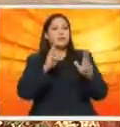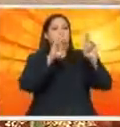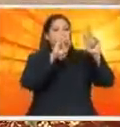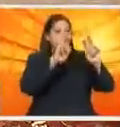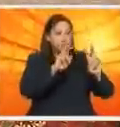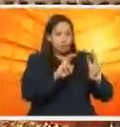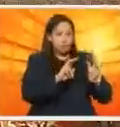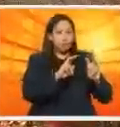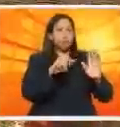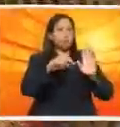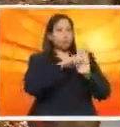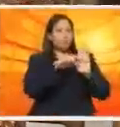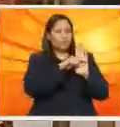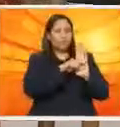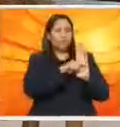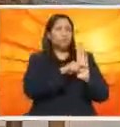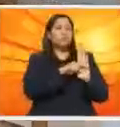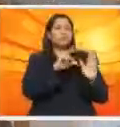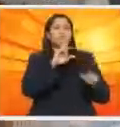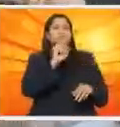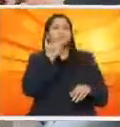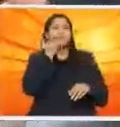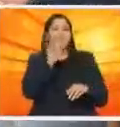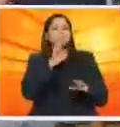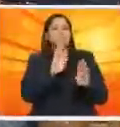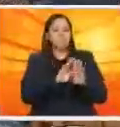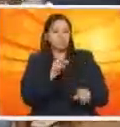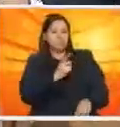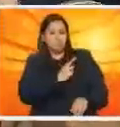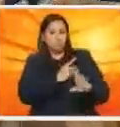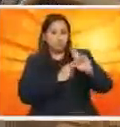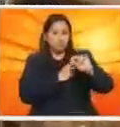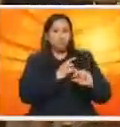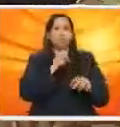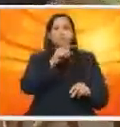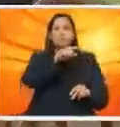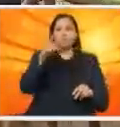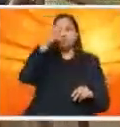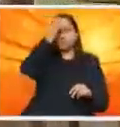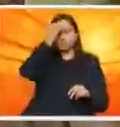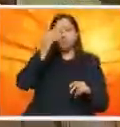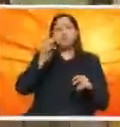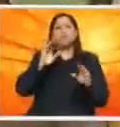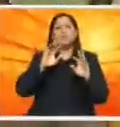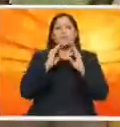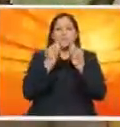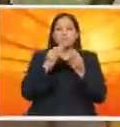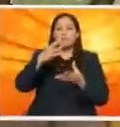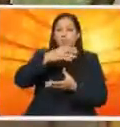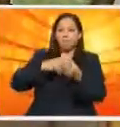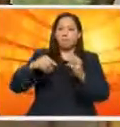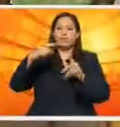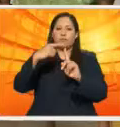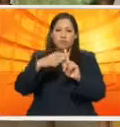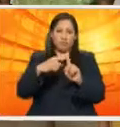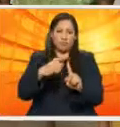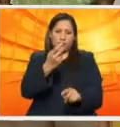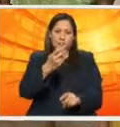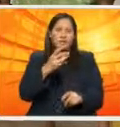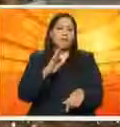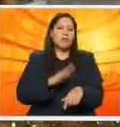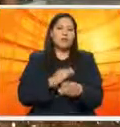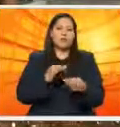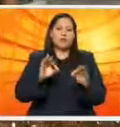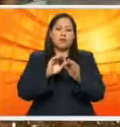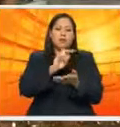contenidos temáticos negativos para los niños, que no estén solos y que aprendan formas de relacionarse positivas. Ese es el fuerte